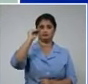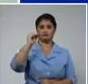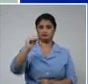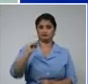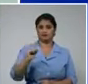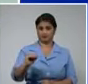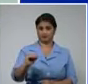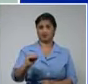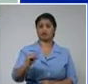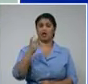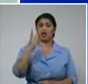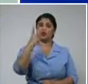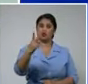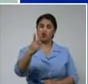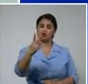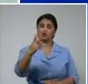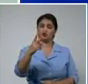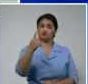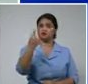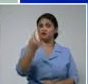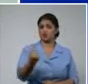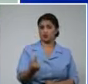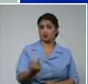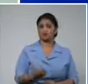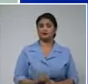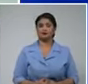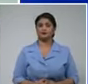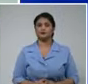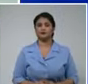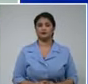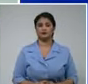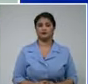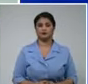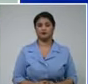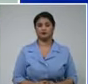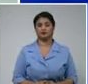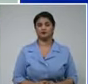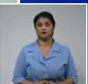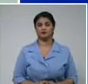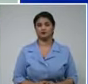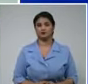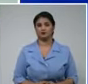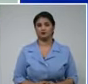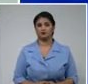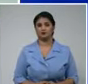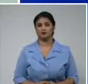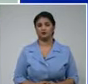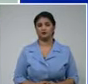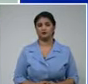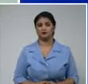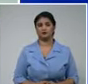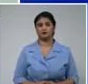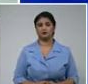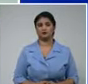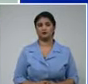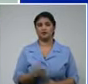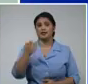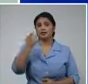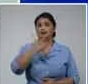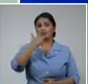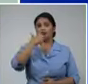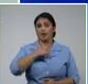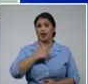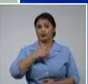y Tahuasco con un caso autóctono cada uno. Ciego de Ávila reduce a 3 el número de